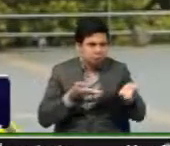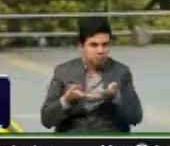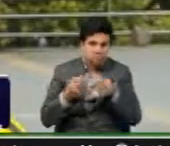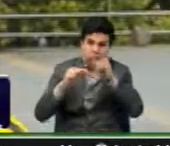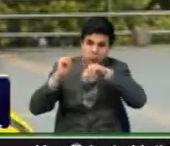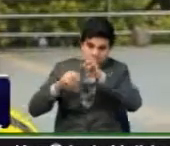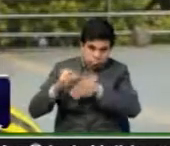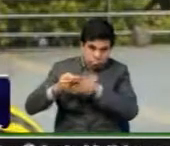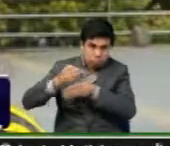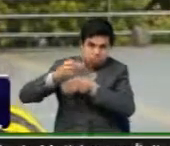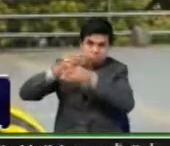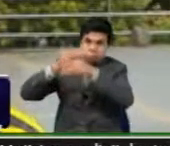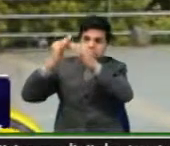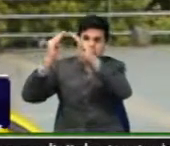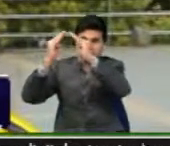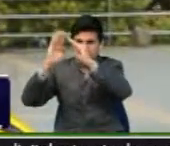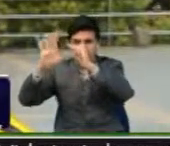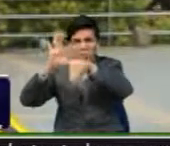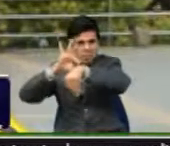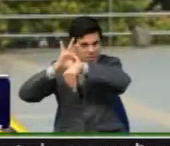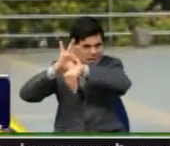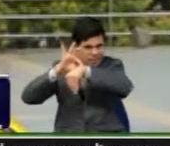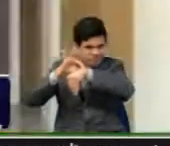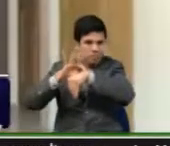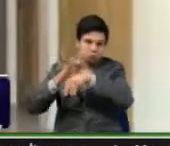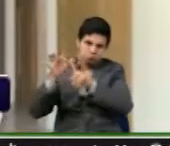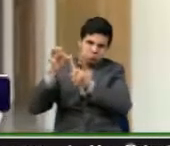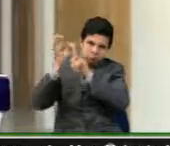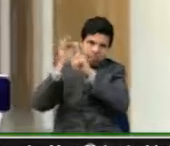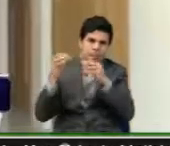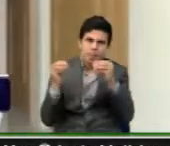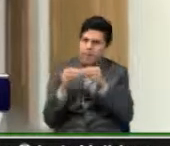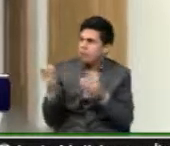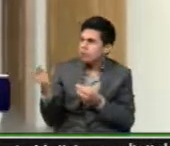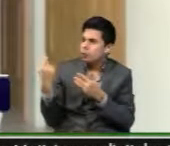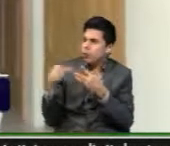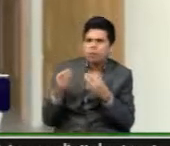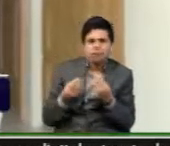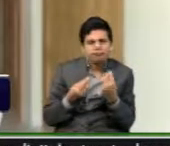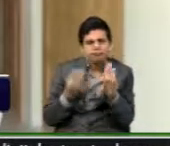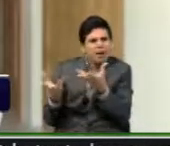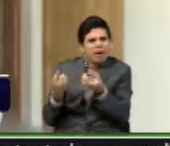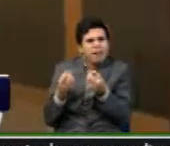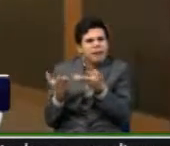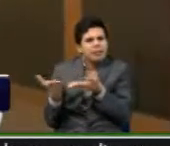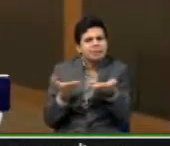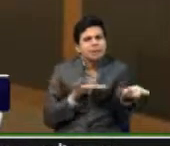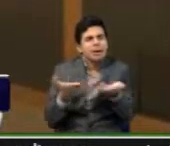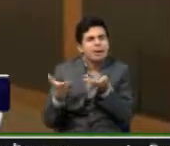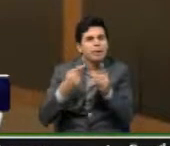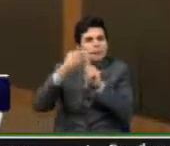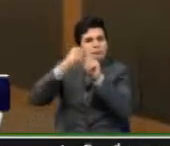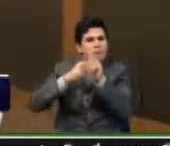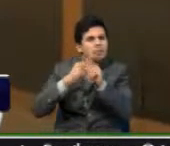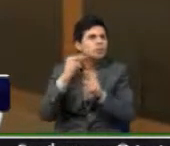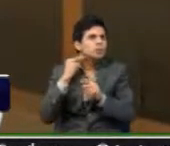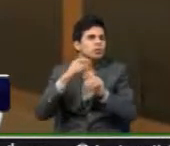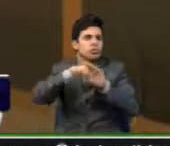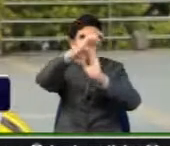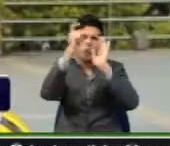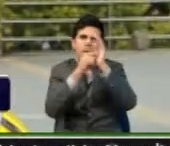construcción, sino que también estará la dotación lista para entregar, si Dios quiere, en el mes de noviembre a toda